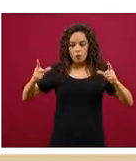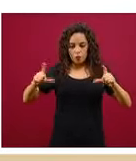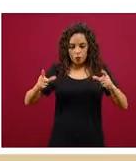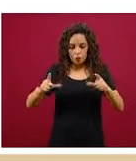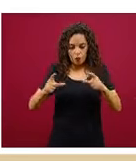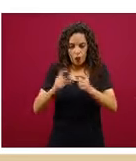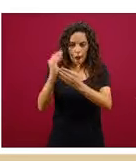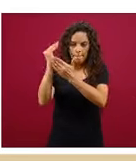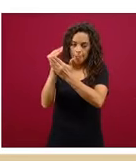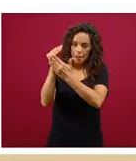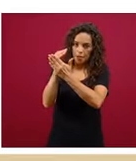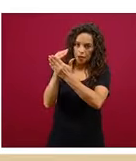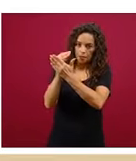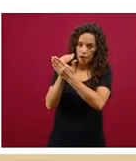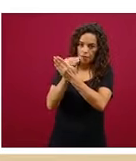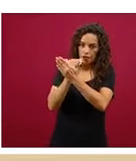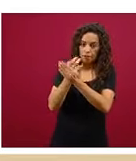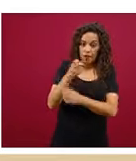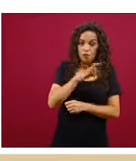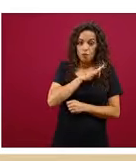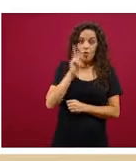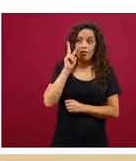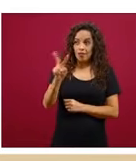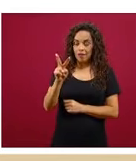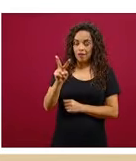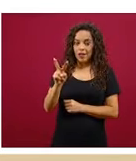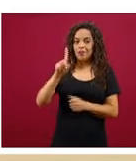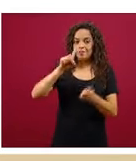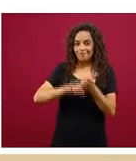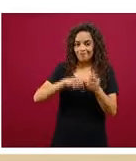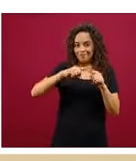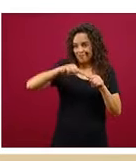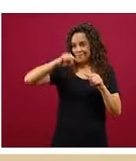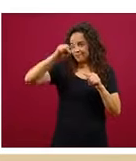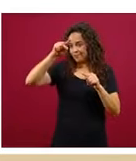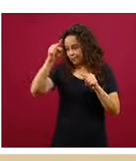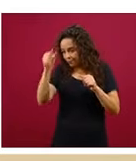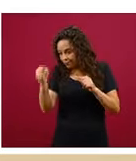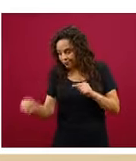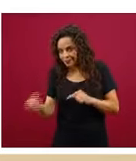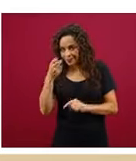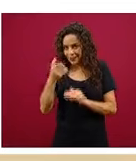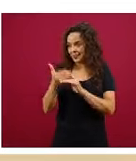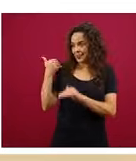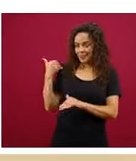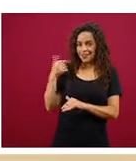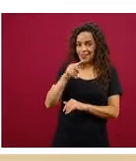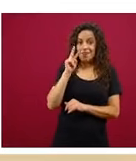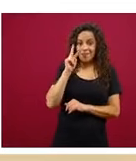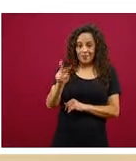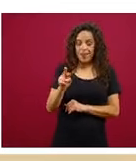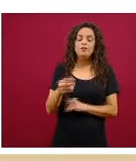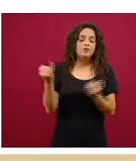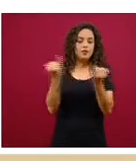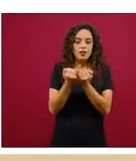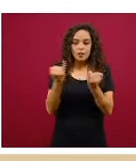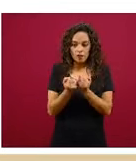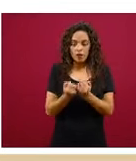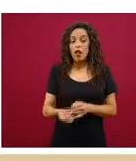de intensidad, que es esta caída que veíamos en lo general, y aquí en la semana 29 solo hay tres municipios con